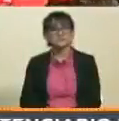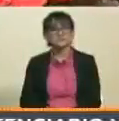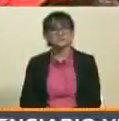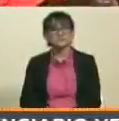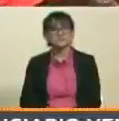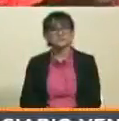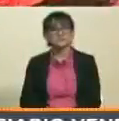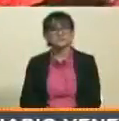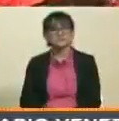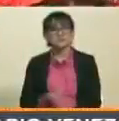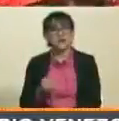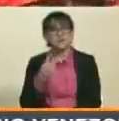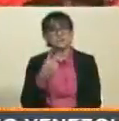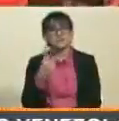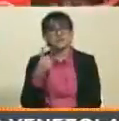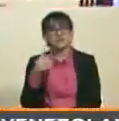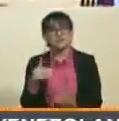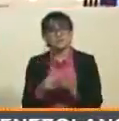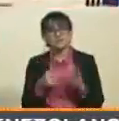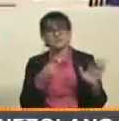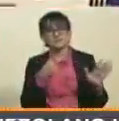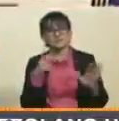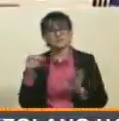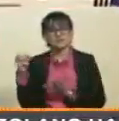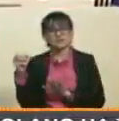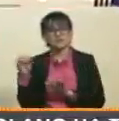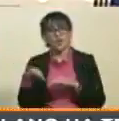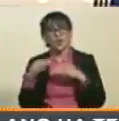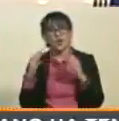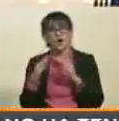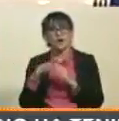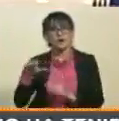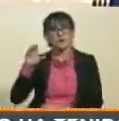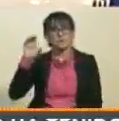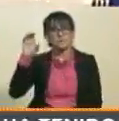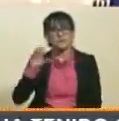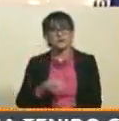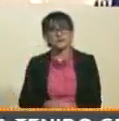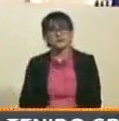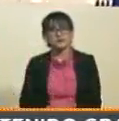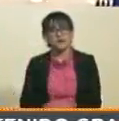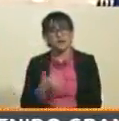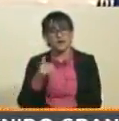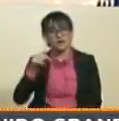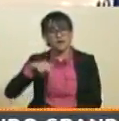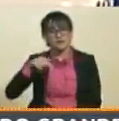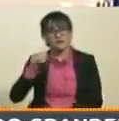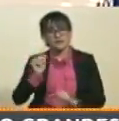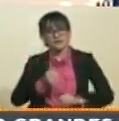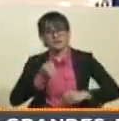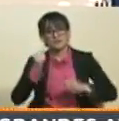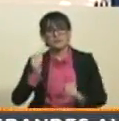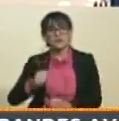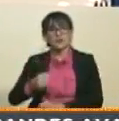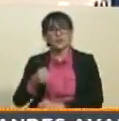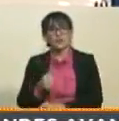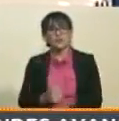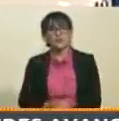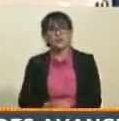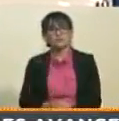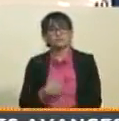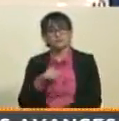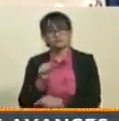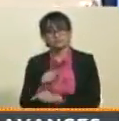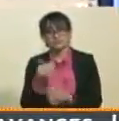Tenemos 21.700 hogares de la patria aquí, en Delta Macuro. Y he dado la orden